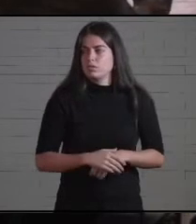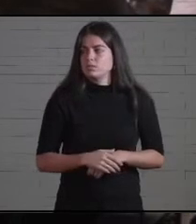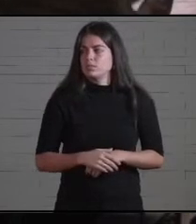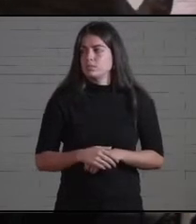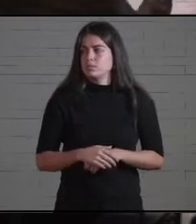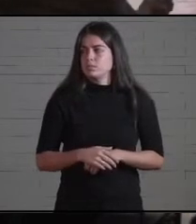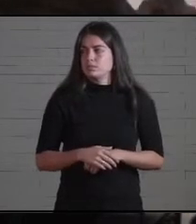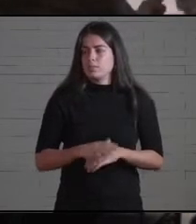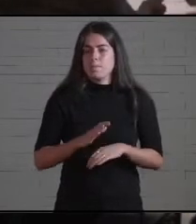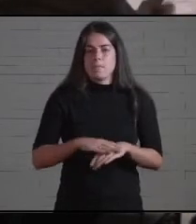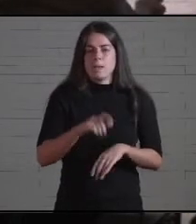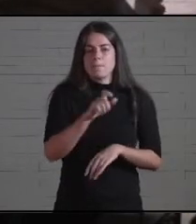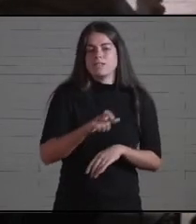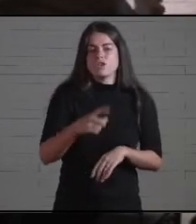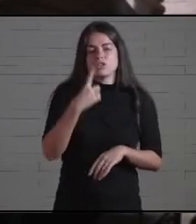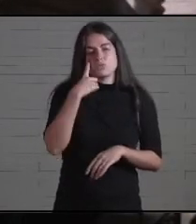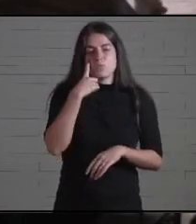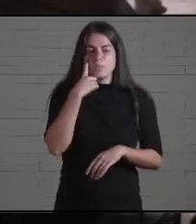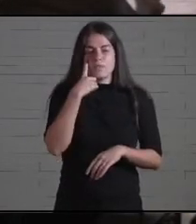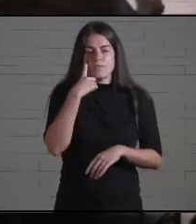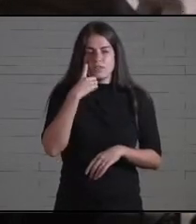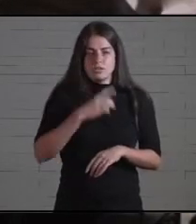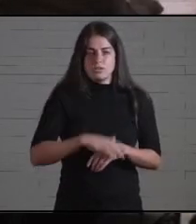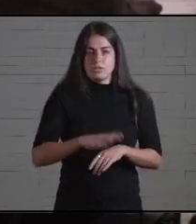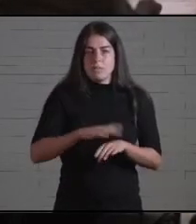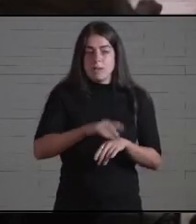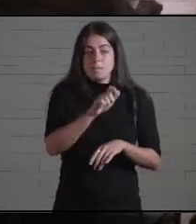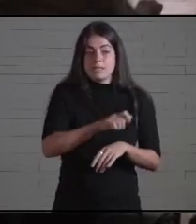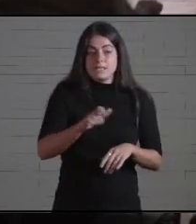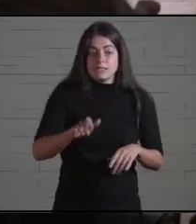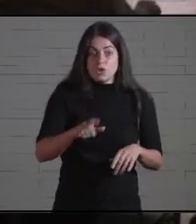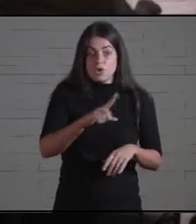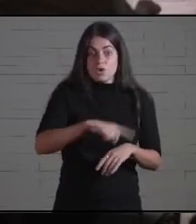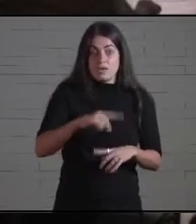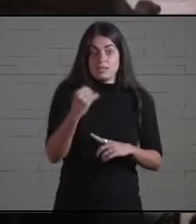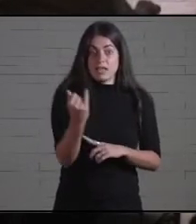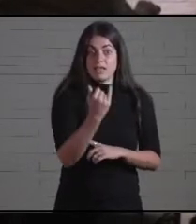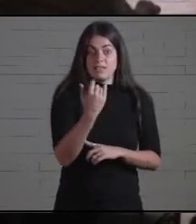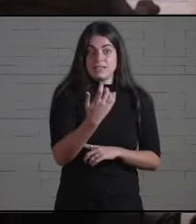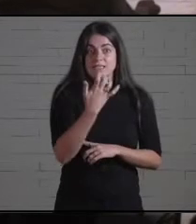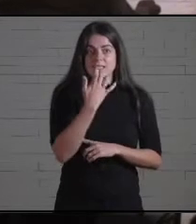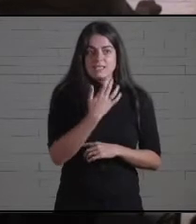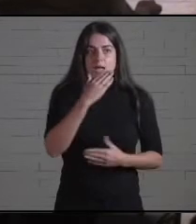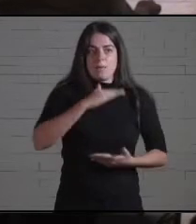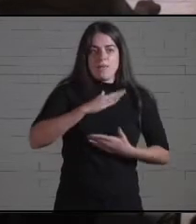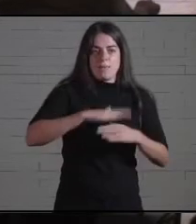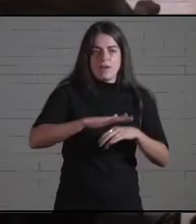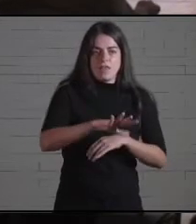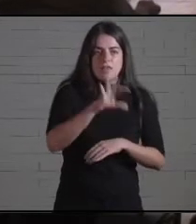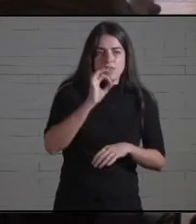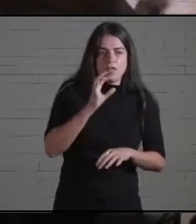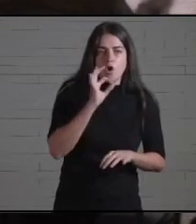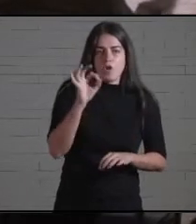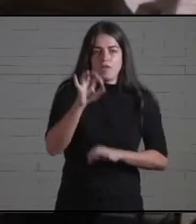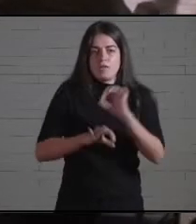los supervisores, para los mandos, aquellas personas que tienen capacidad de decisión y de